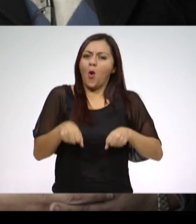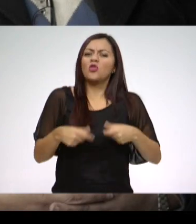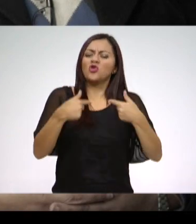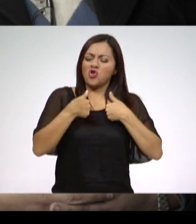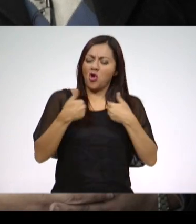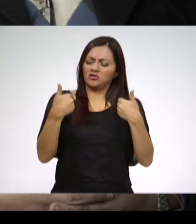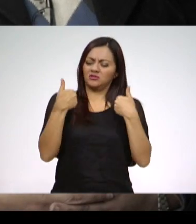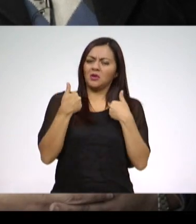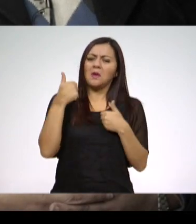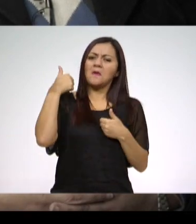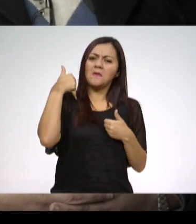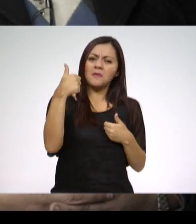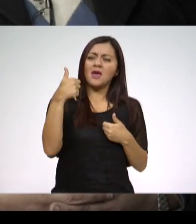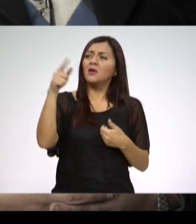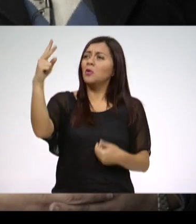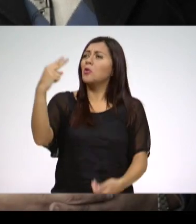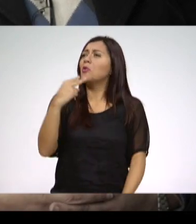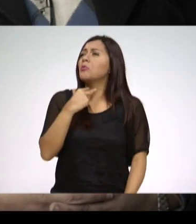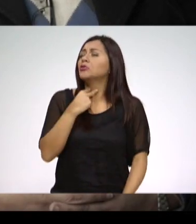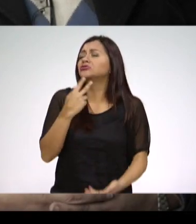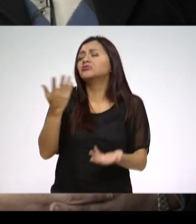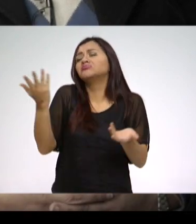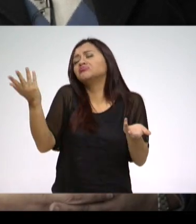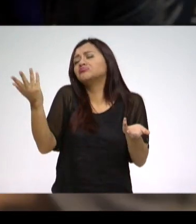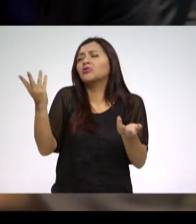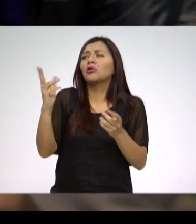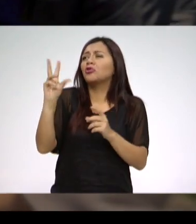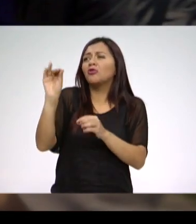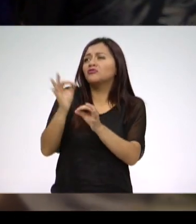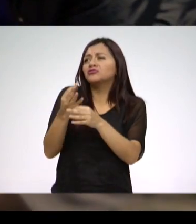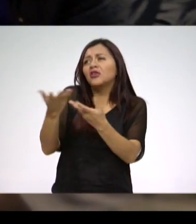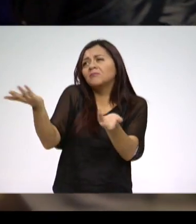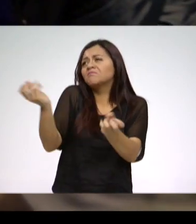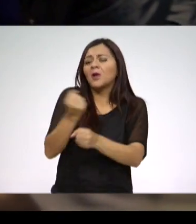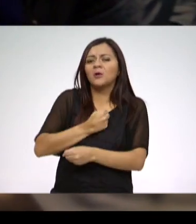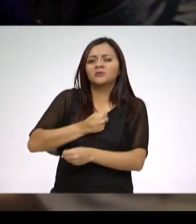bueno y tu voz no sirve.